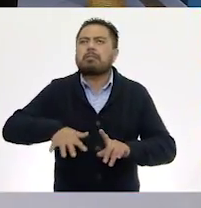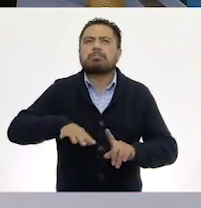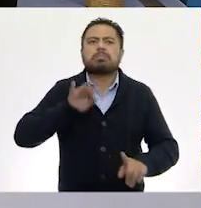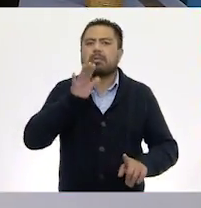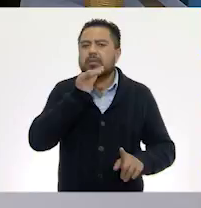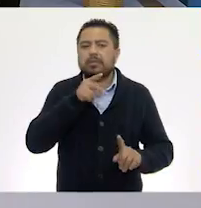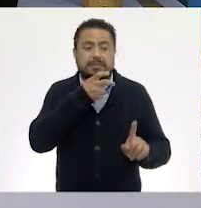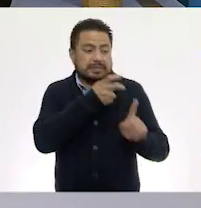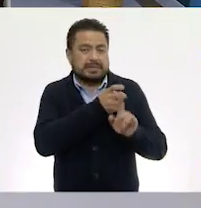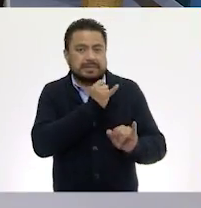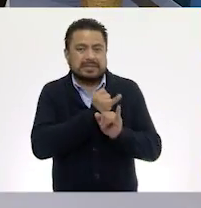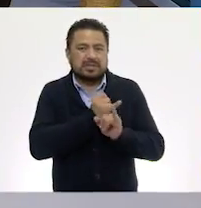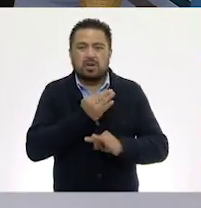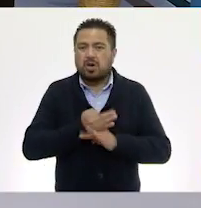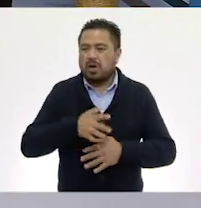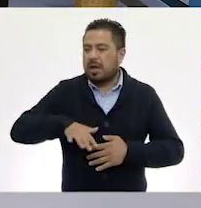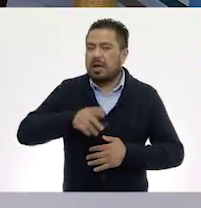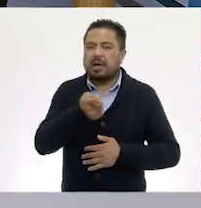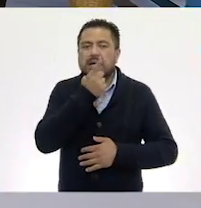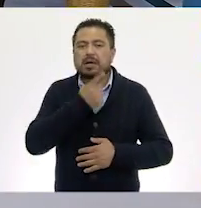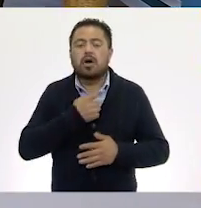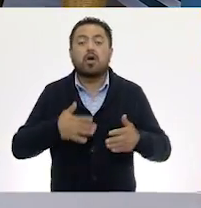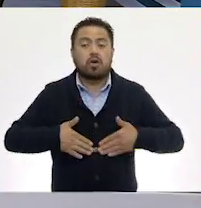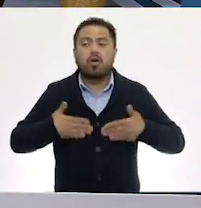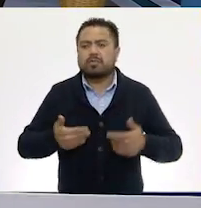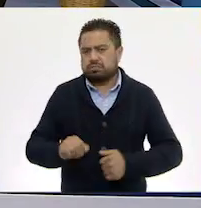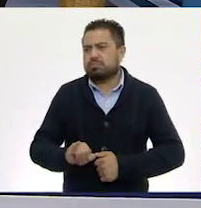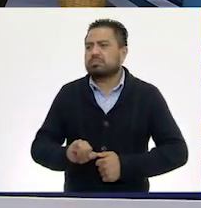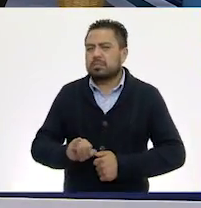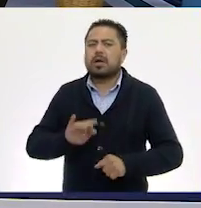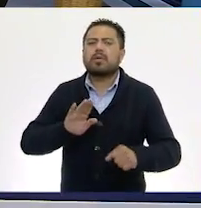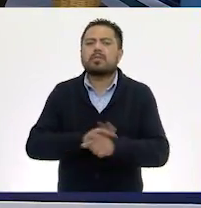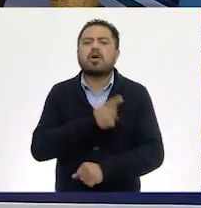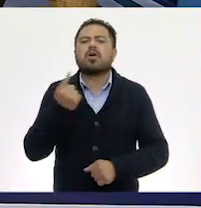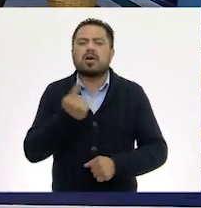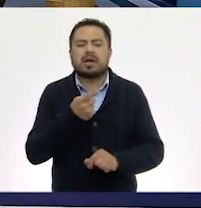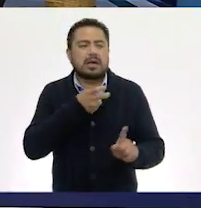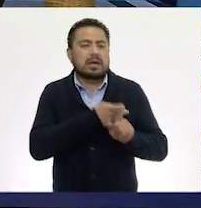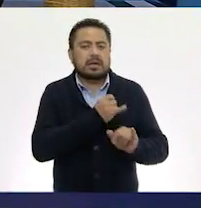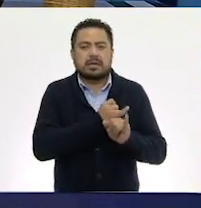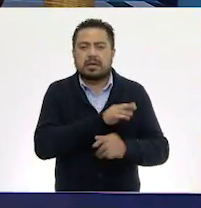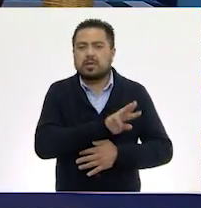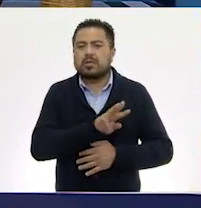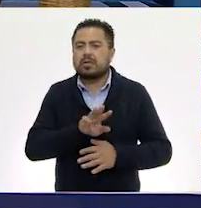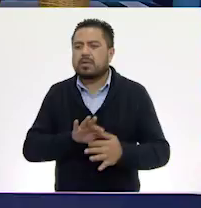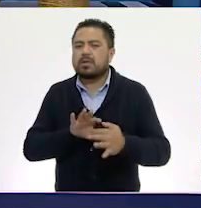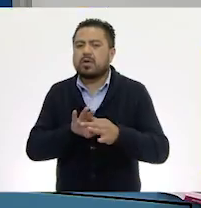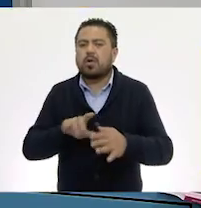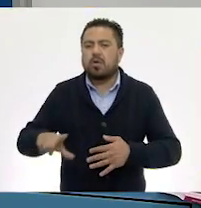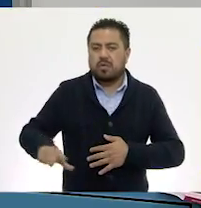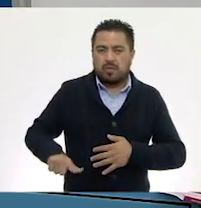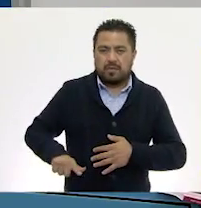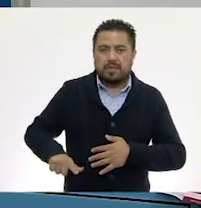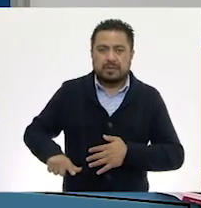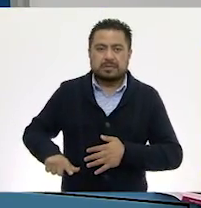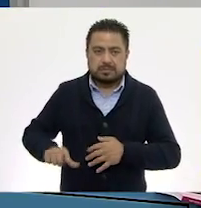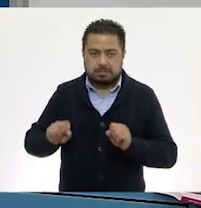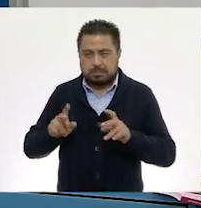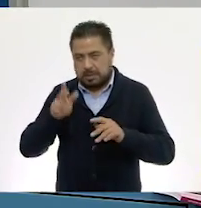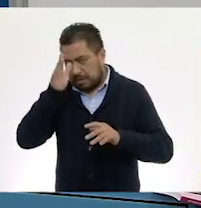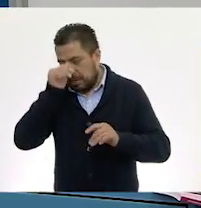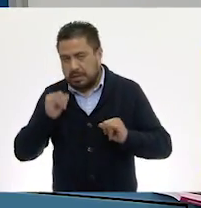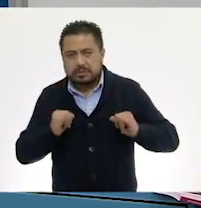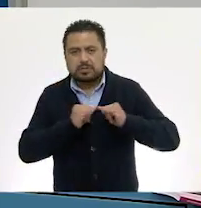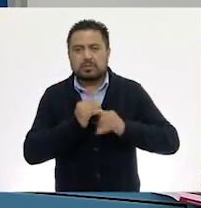Estas páginas que tú me estás diciendo son confiables. ¿Por qué? Porque es una página que pertenece al gobierno. ¿Estamos de acuerdo? A una